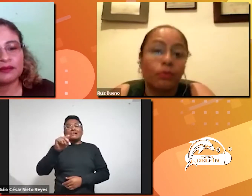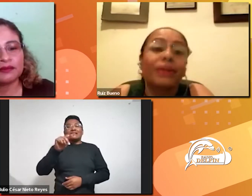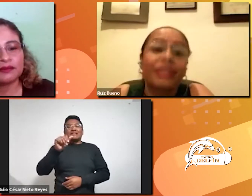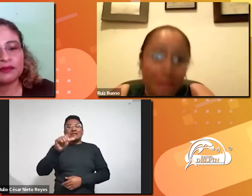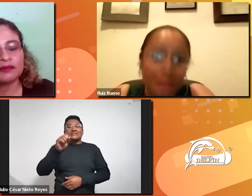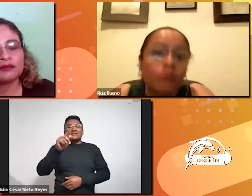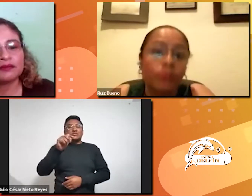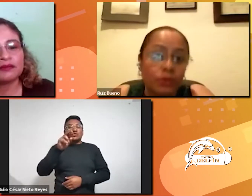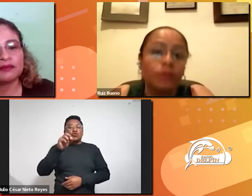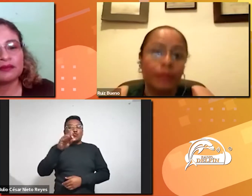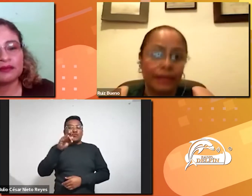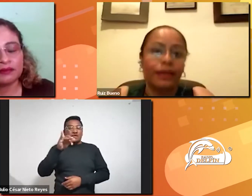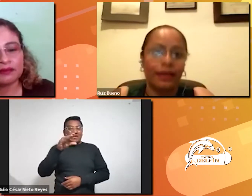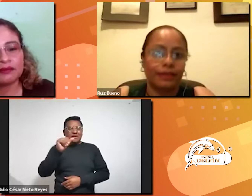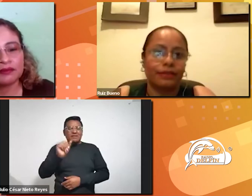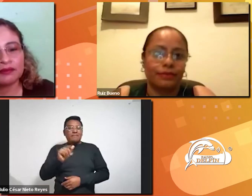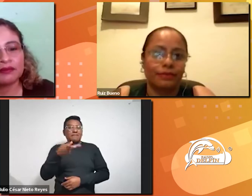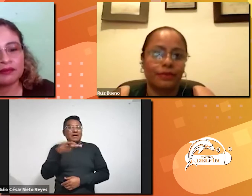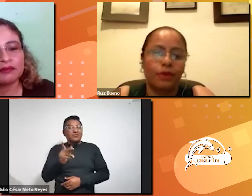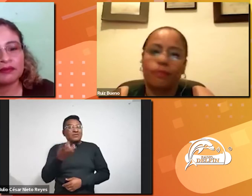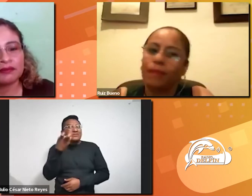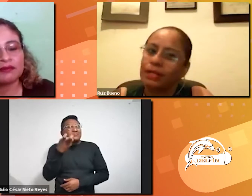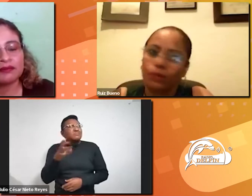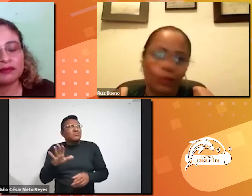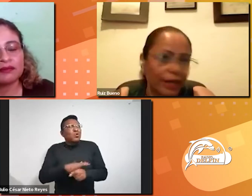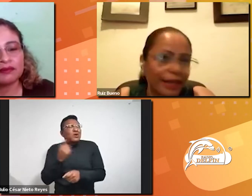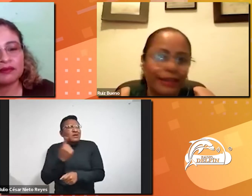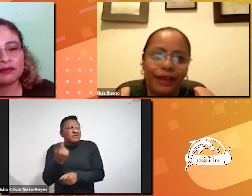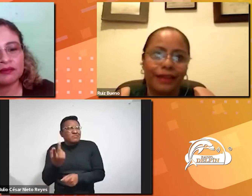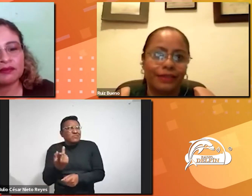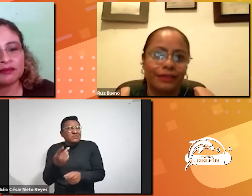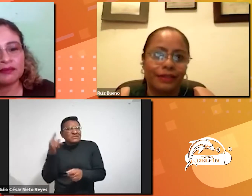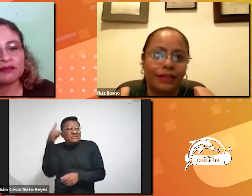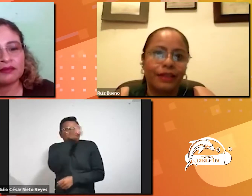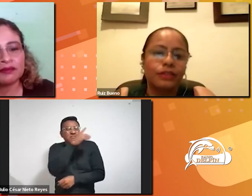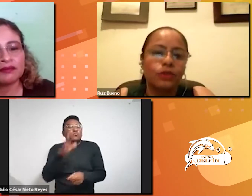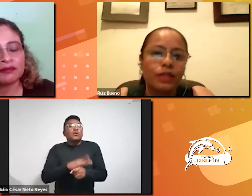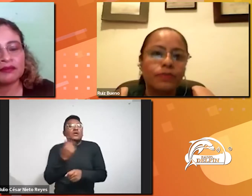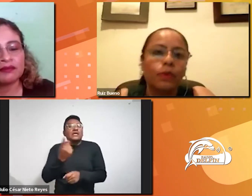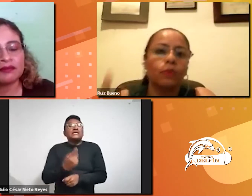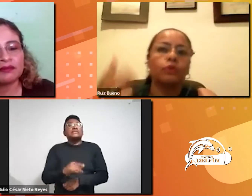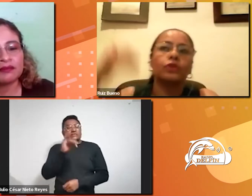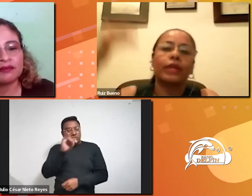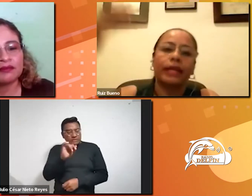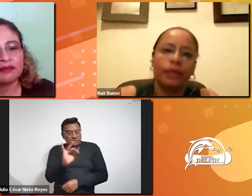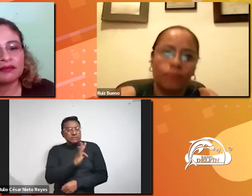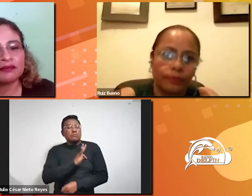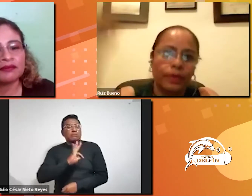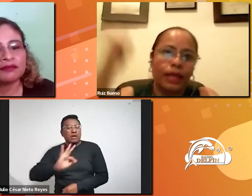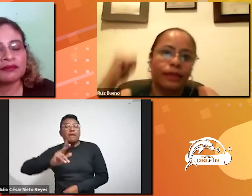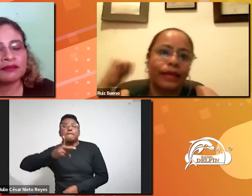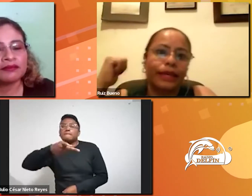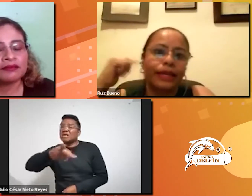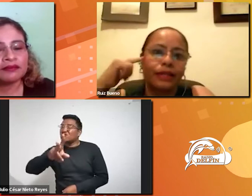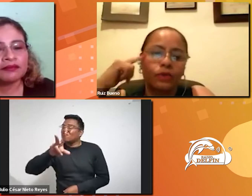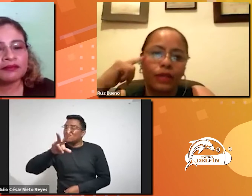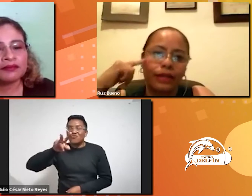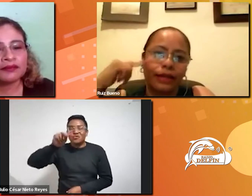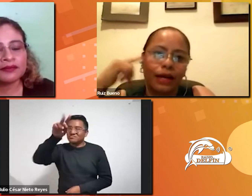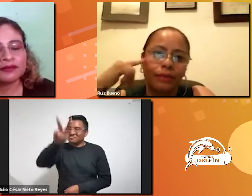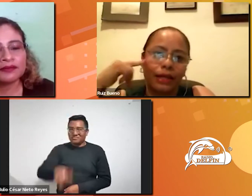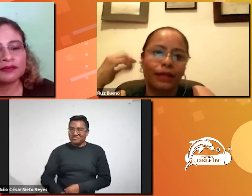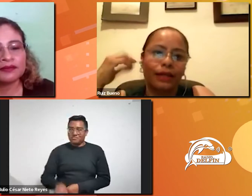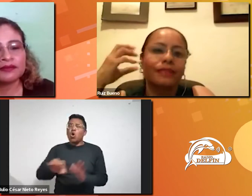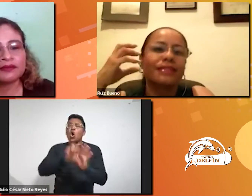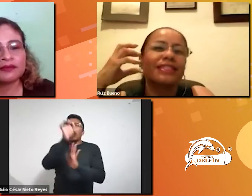peso? Porque sí son posibilidades, más no realidades. Yo les pongo mucho el ejemplo de aquí de Ciudad